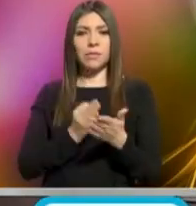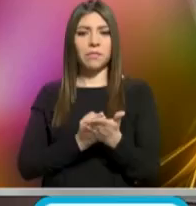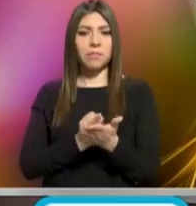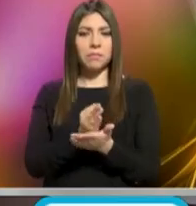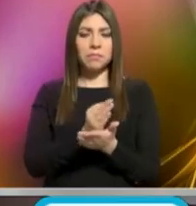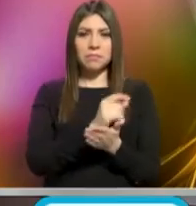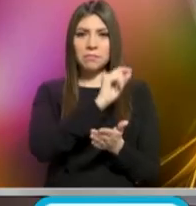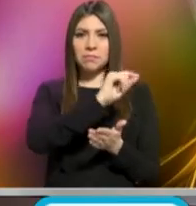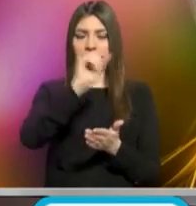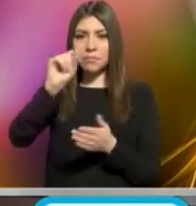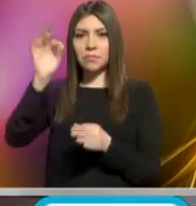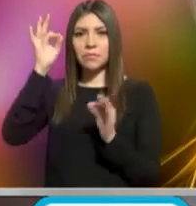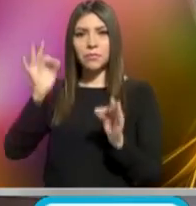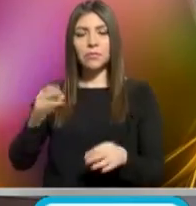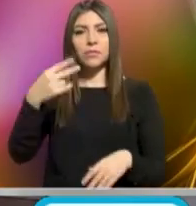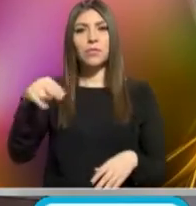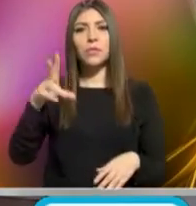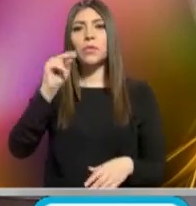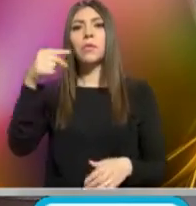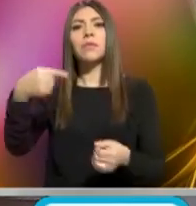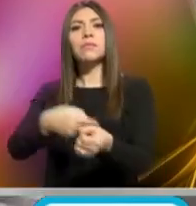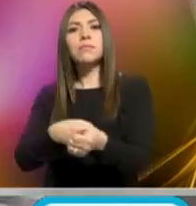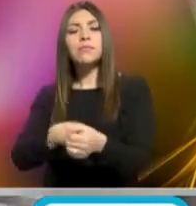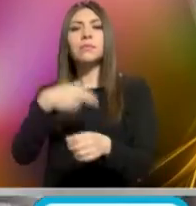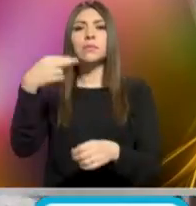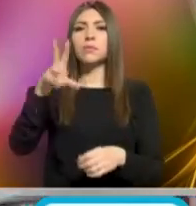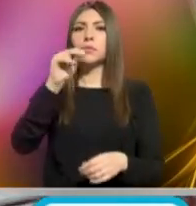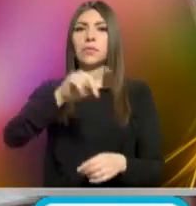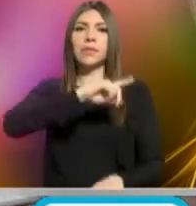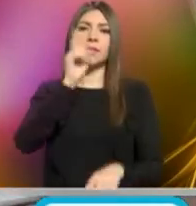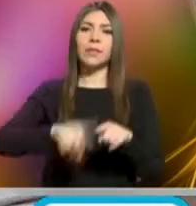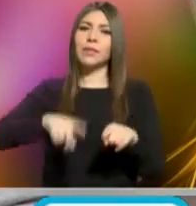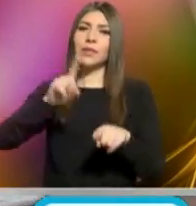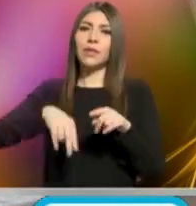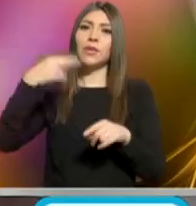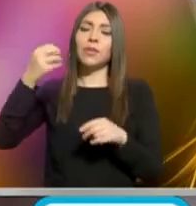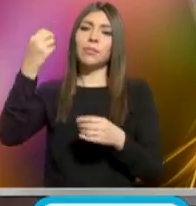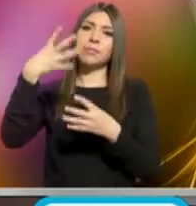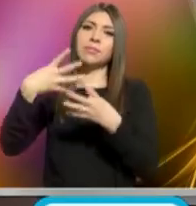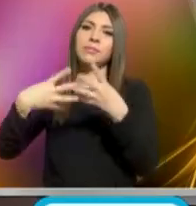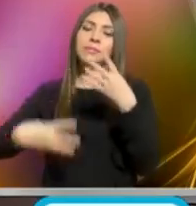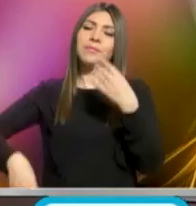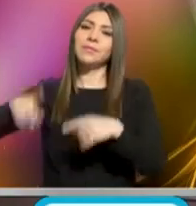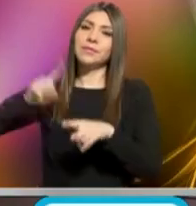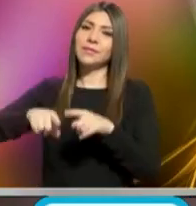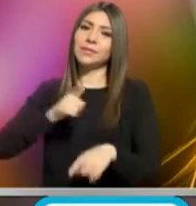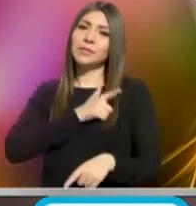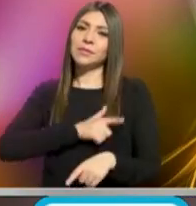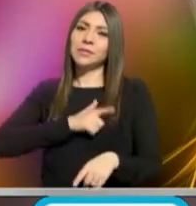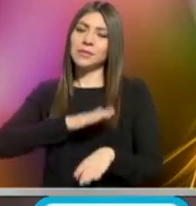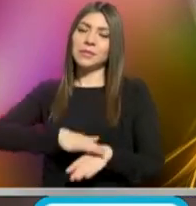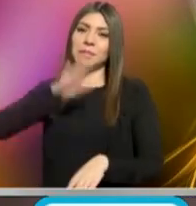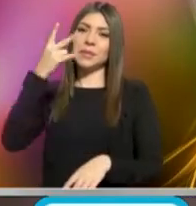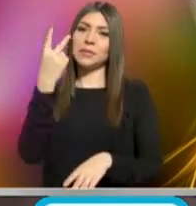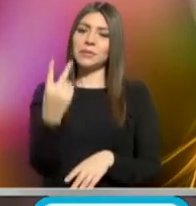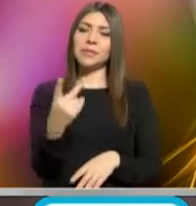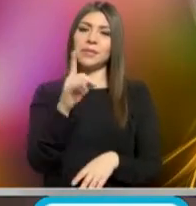nada, se mostraba tal cual era. Y Solo quitando él. todos los demás nombres que ya tenía. Exactamente, los que le gustaban más, yo creo.